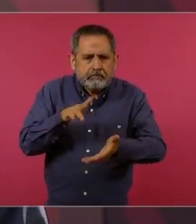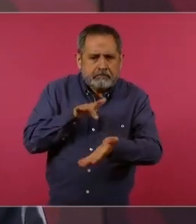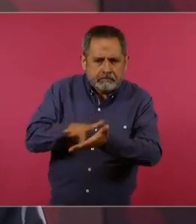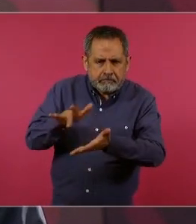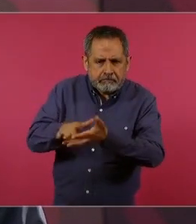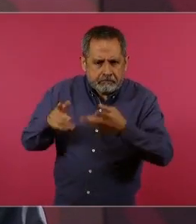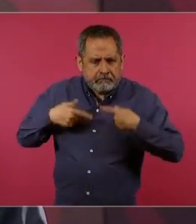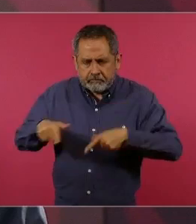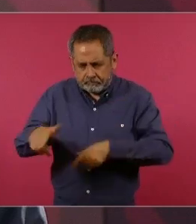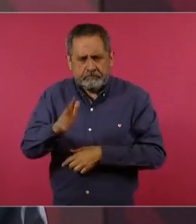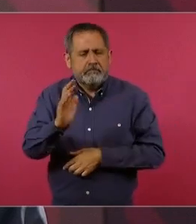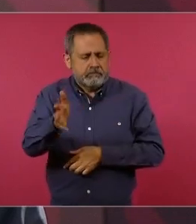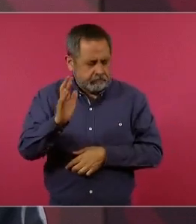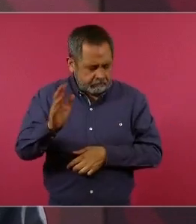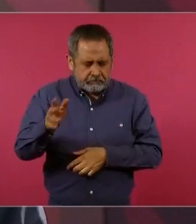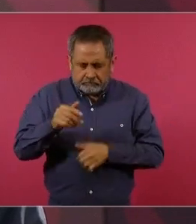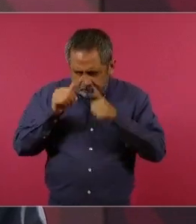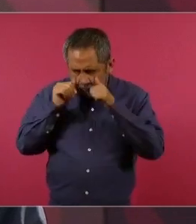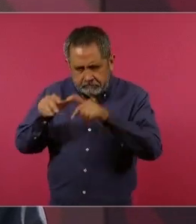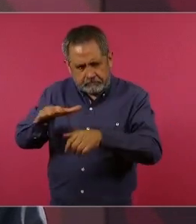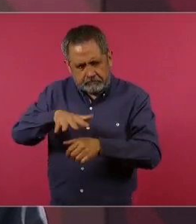a los pobladores.